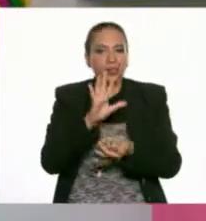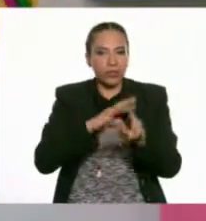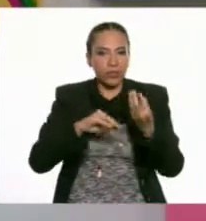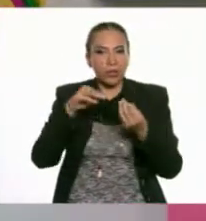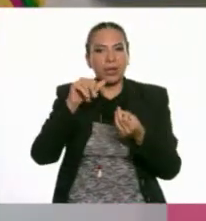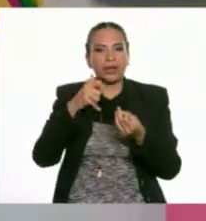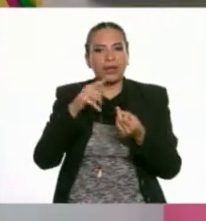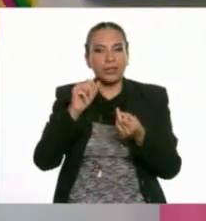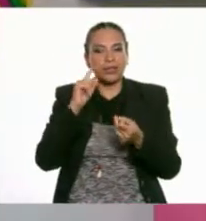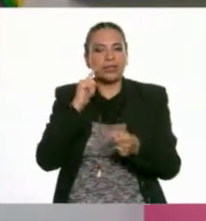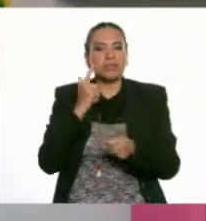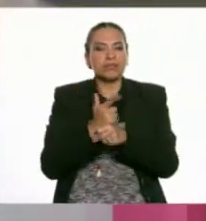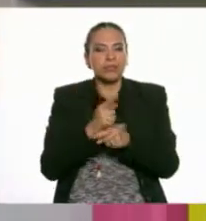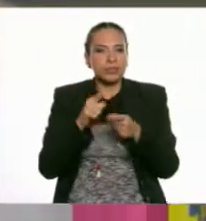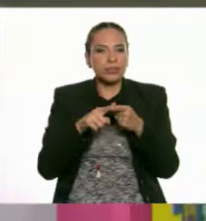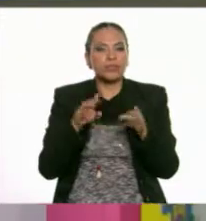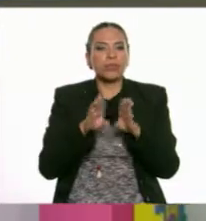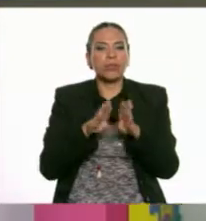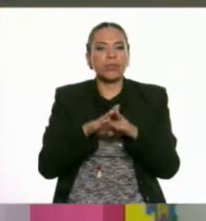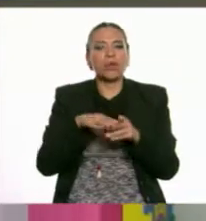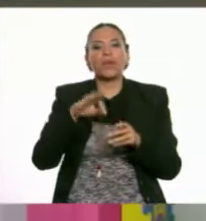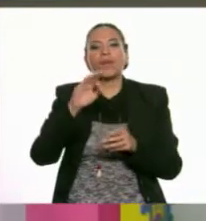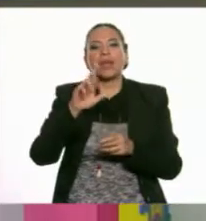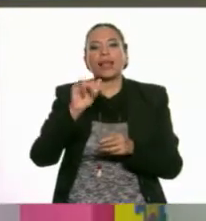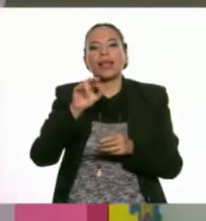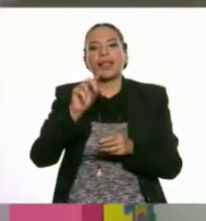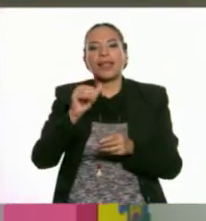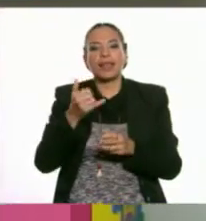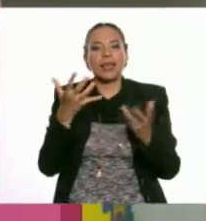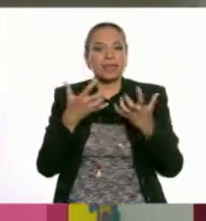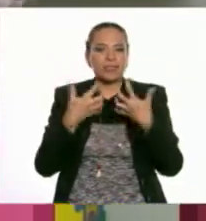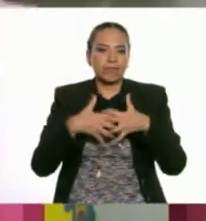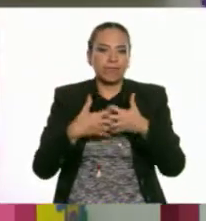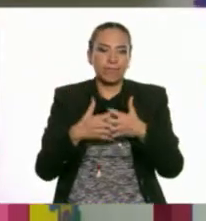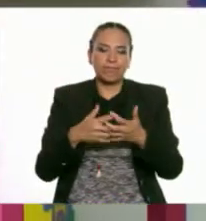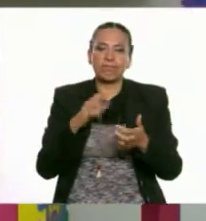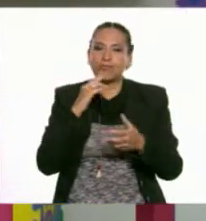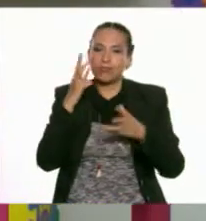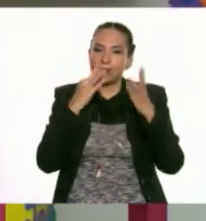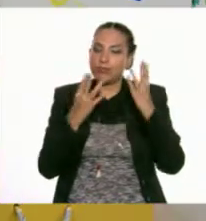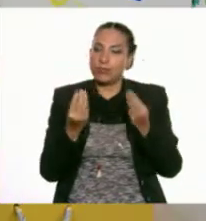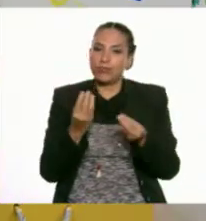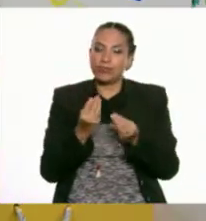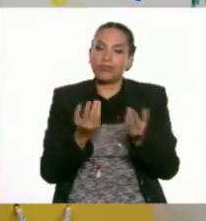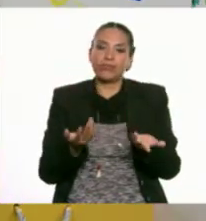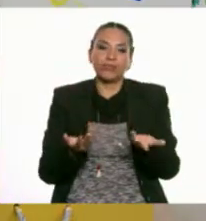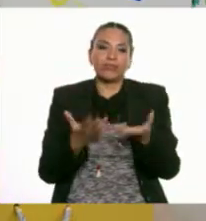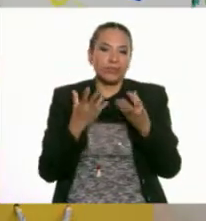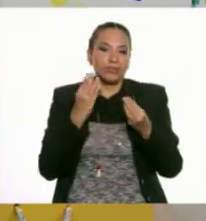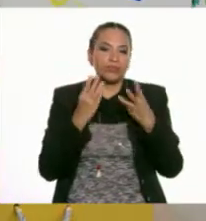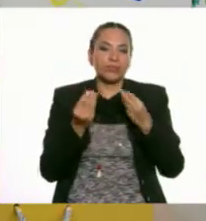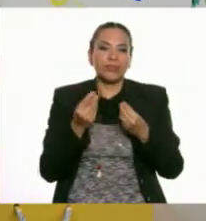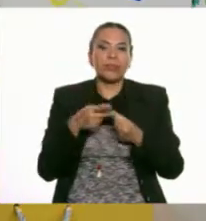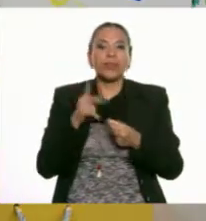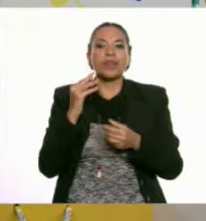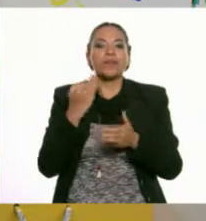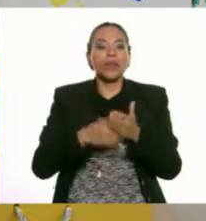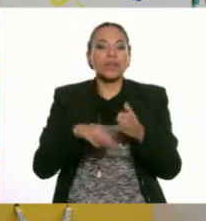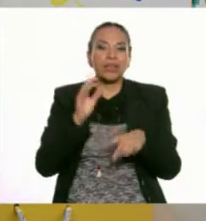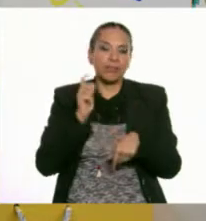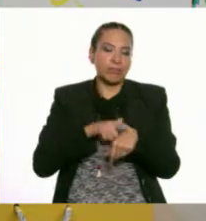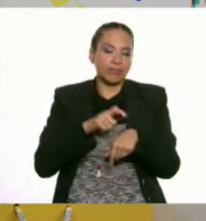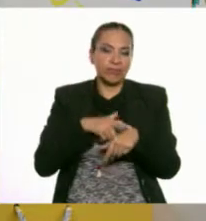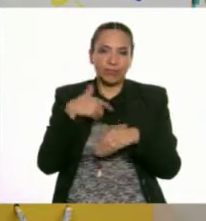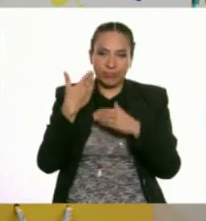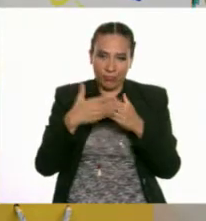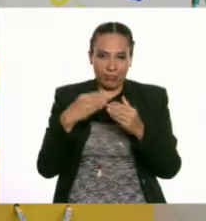fue que Ørsted lo descubrió y después cómo Michael Faraday hizo el motor. Entonces sí aprendimos muchísimo. Sí aprendimos muchísimo. Pero nos falta más tiempo y en